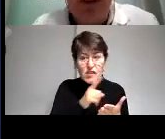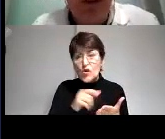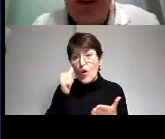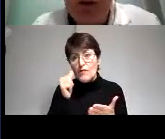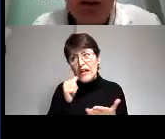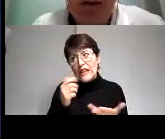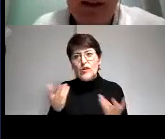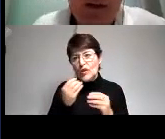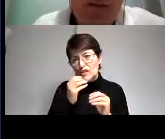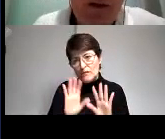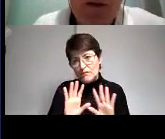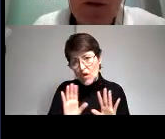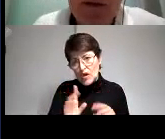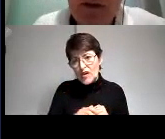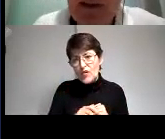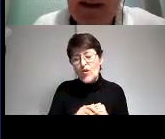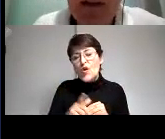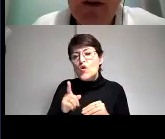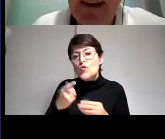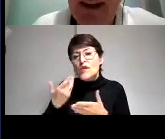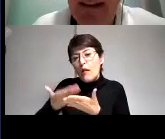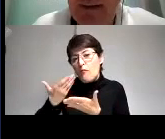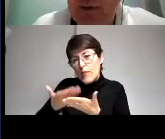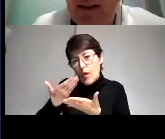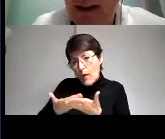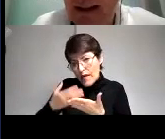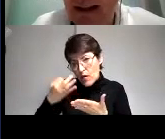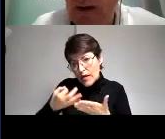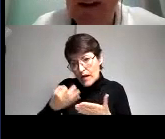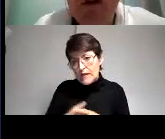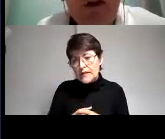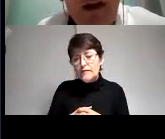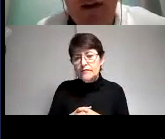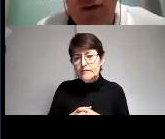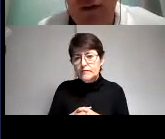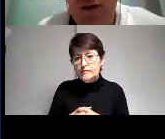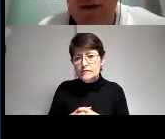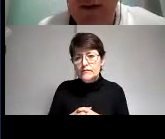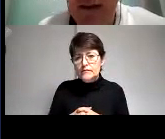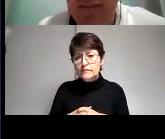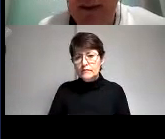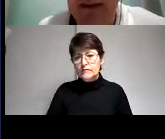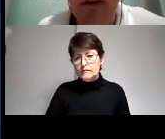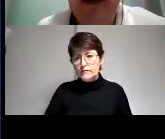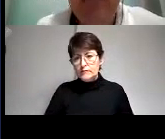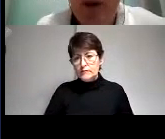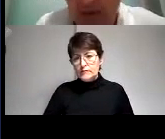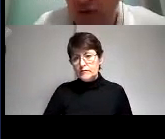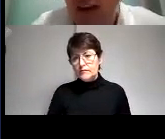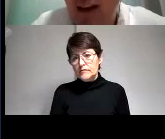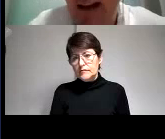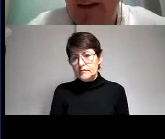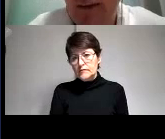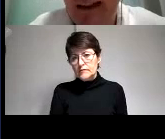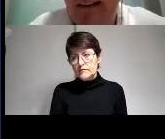Por lo tanto, no te vas a encontrar ningún producto, ningún medicamento que se pueda dar a los niños si no hay un estudio previo. Pero a mí me